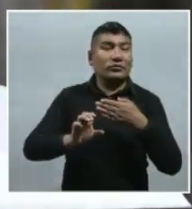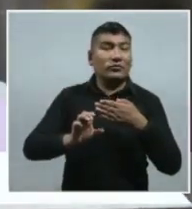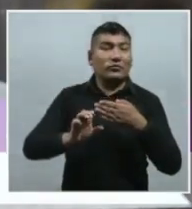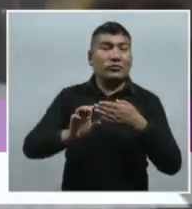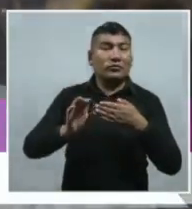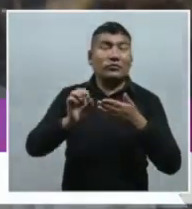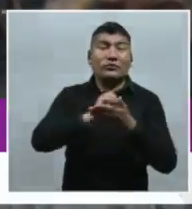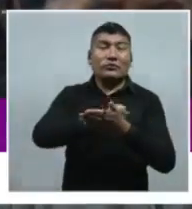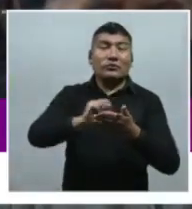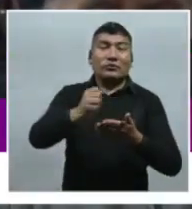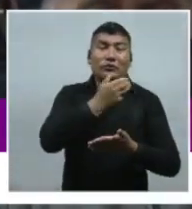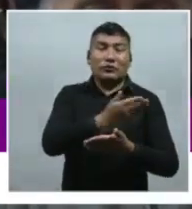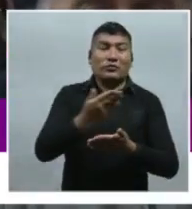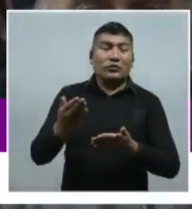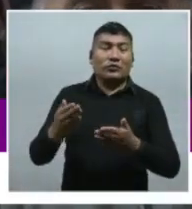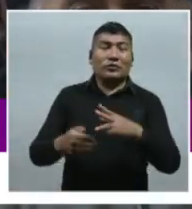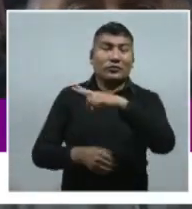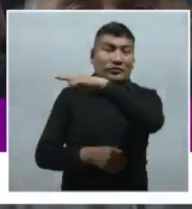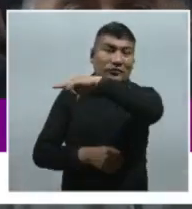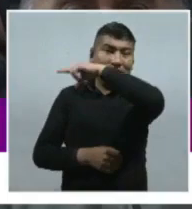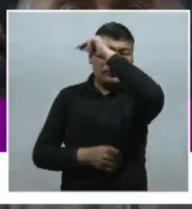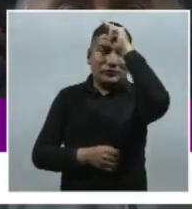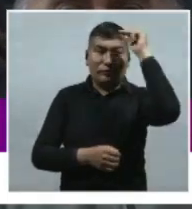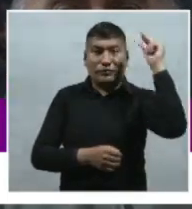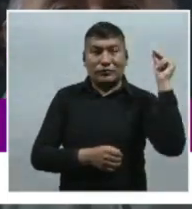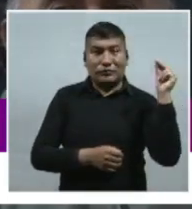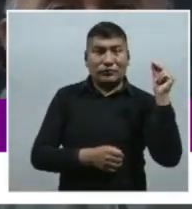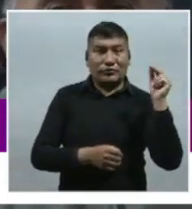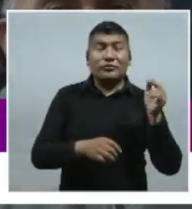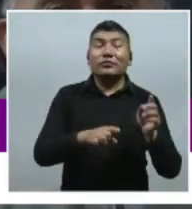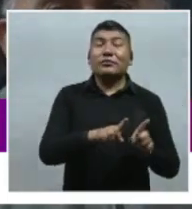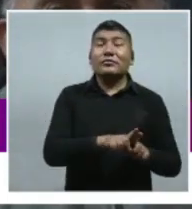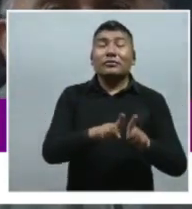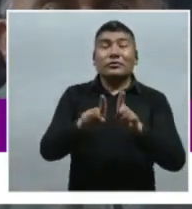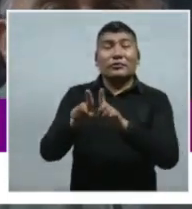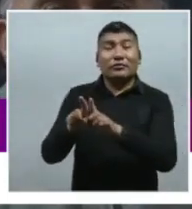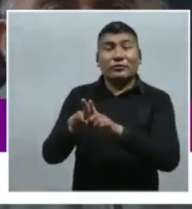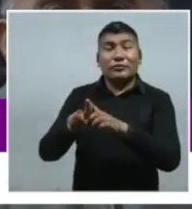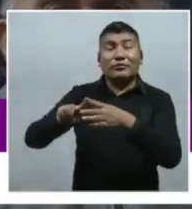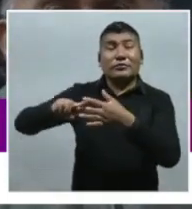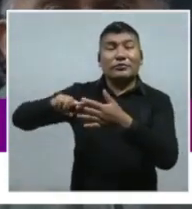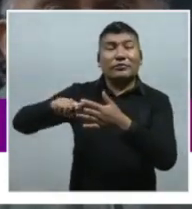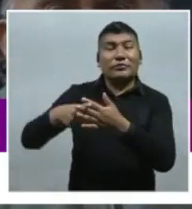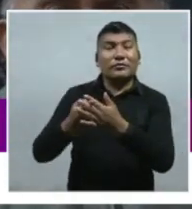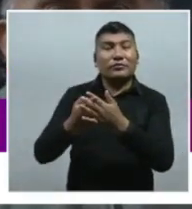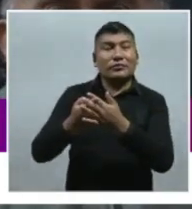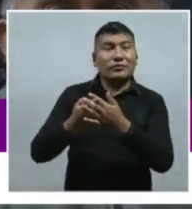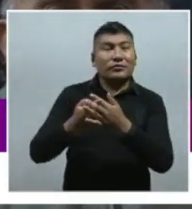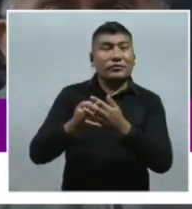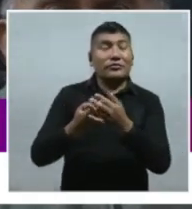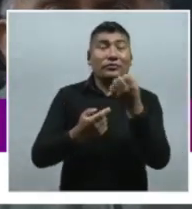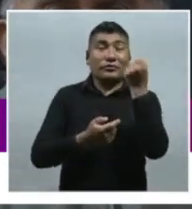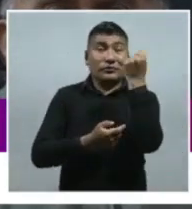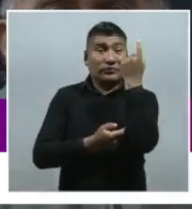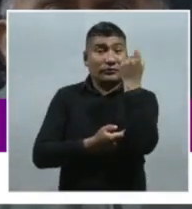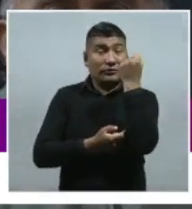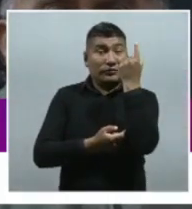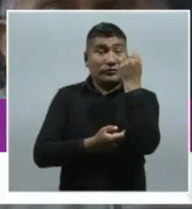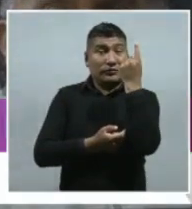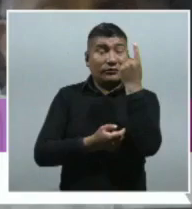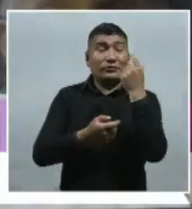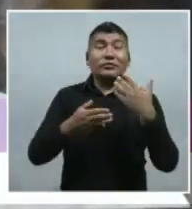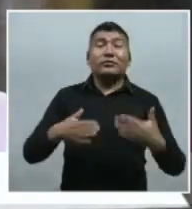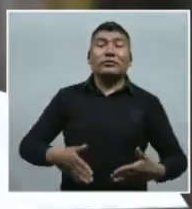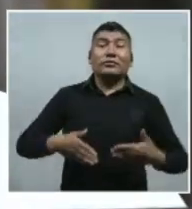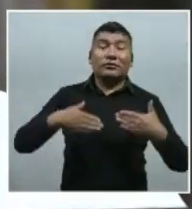Misterio de la Navidad sino que es el inicio de la comprensión de la